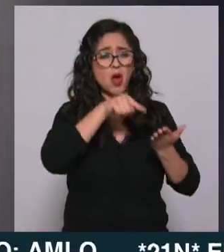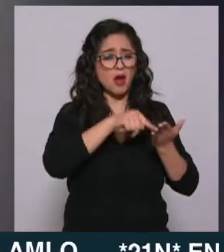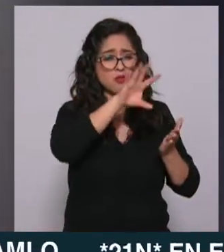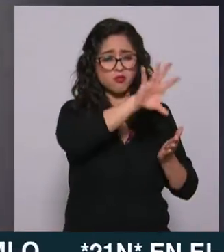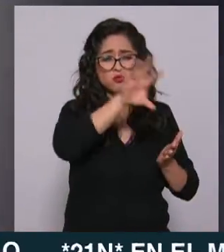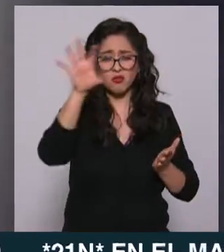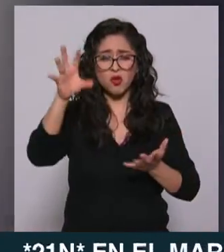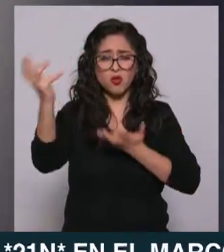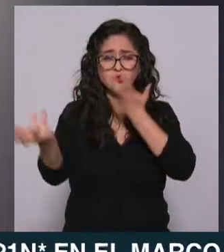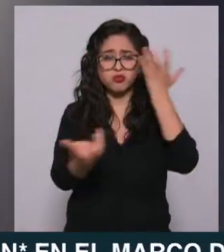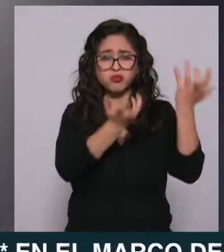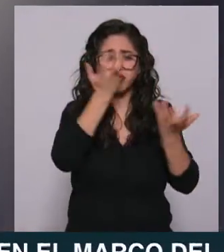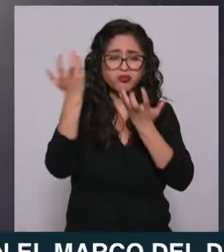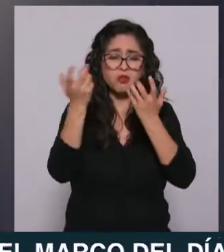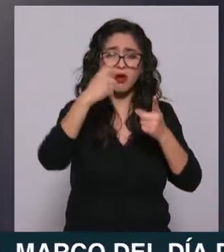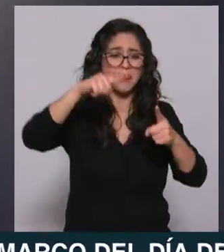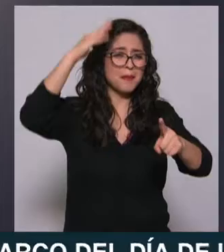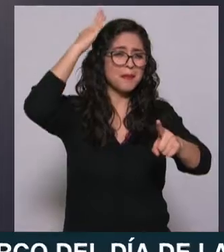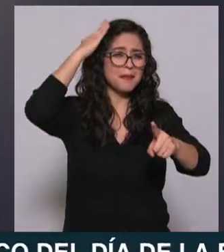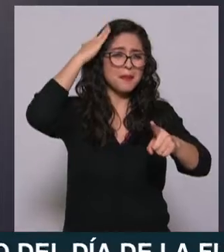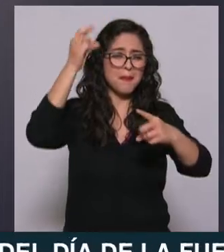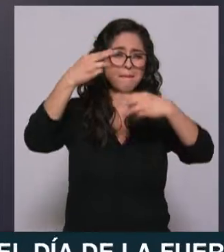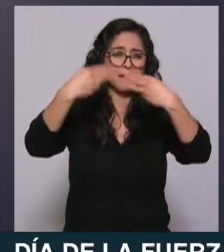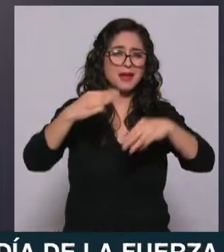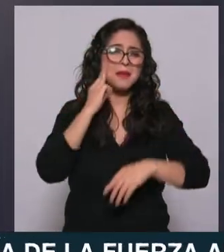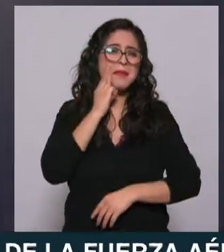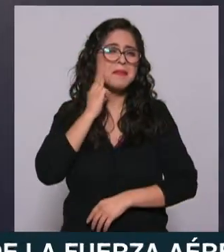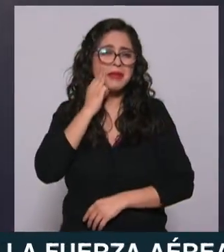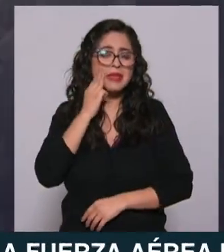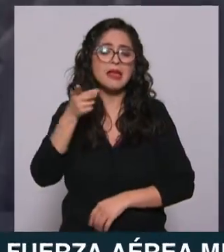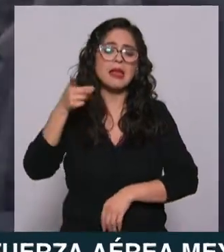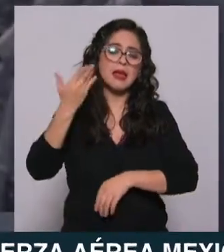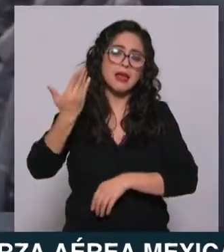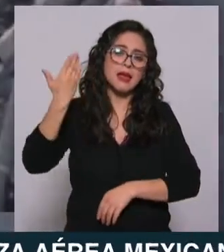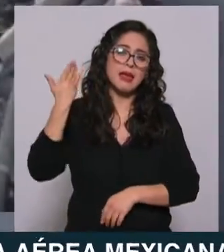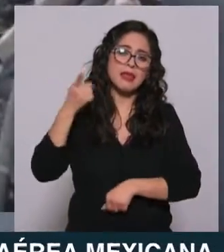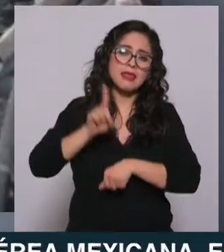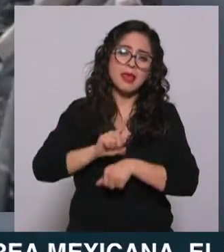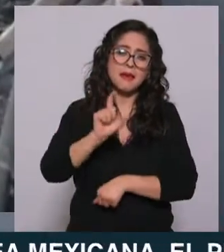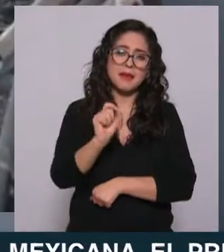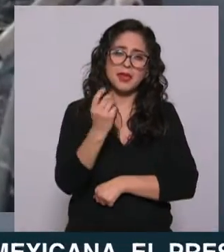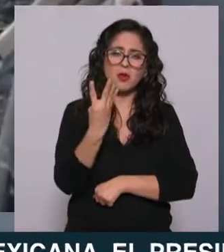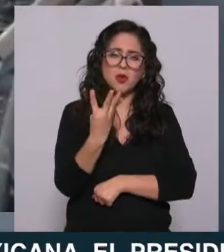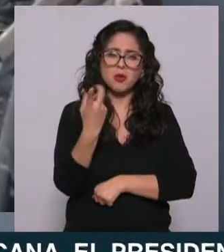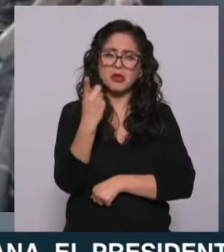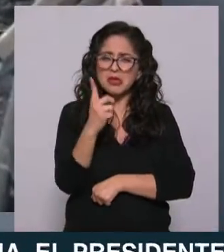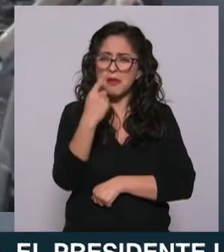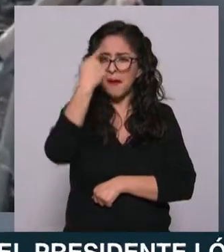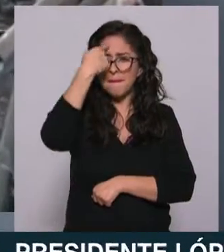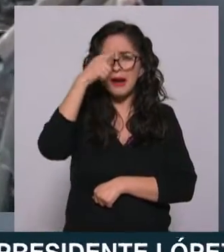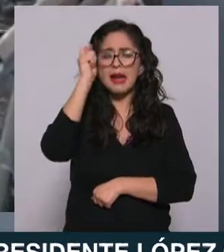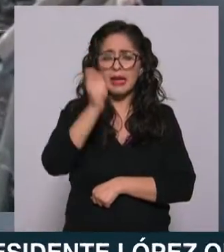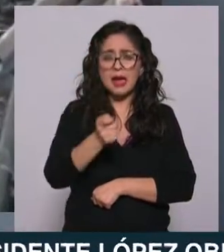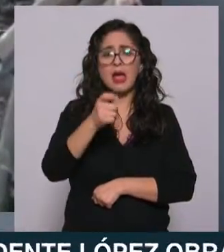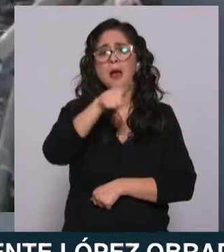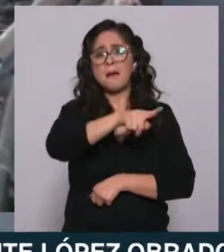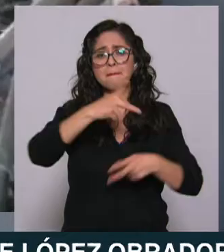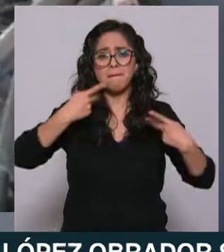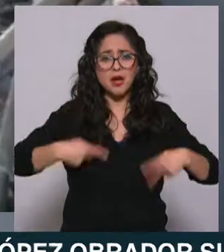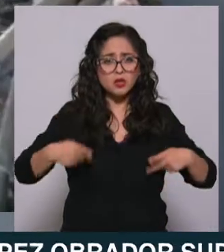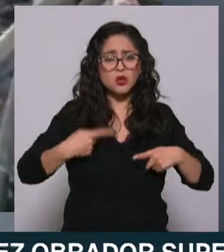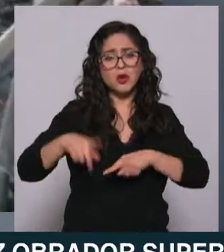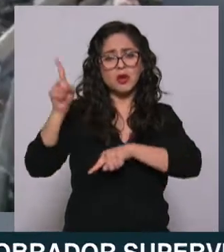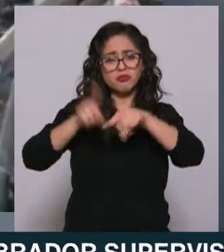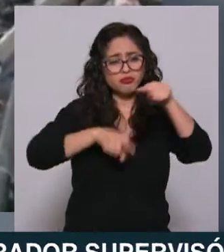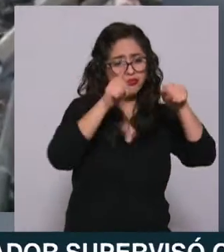mayor del Mercado de la Merced el pasado 24 de diciembre. Esto con la finalidad de comenzar con la demolición y